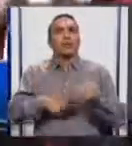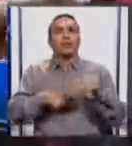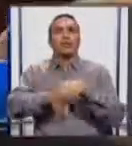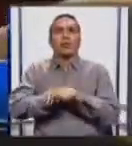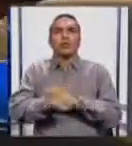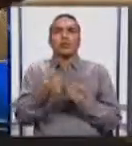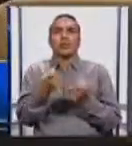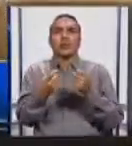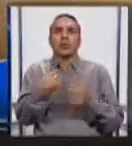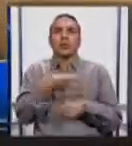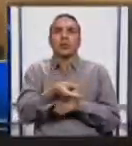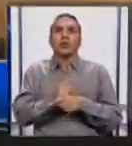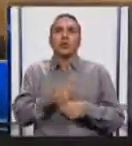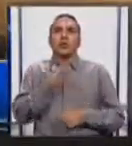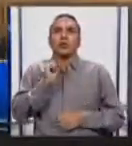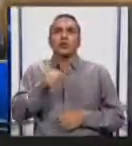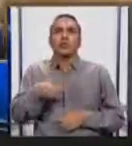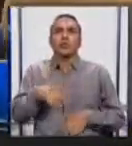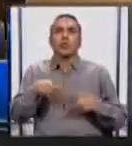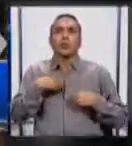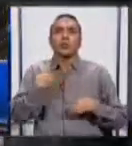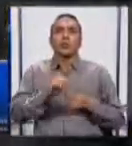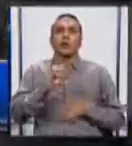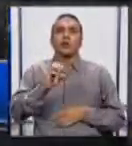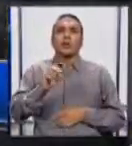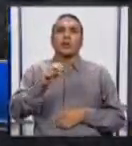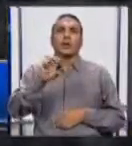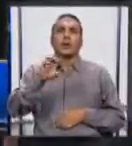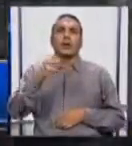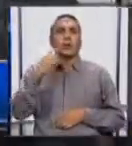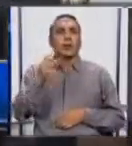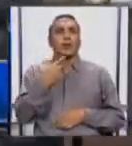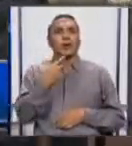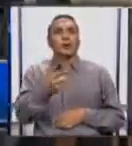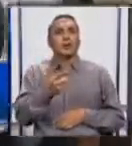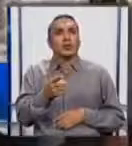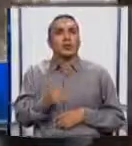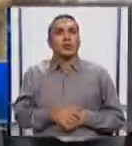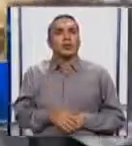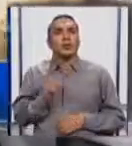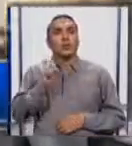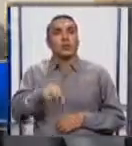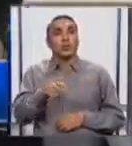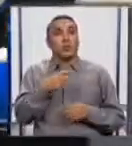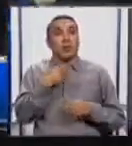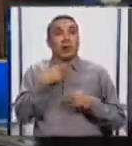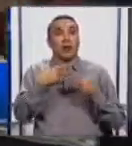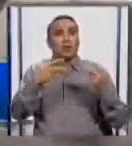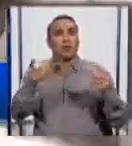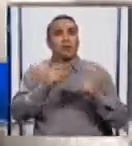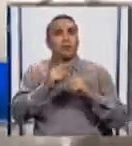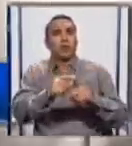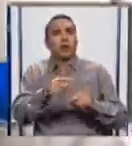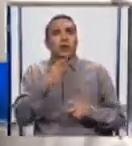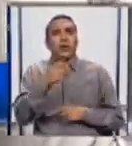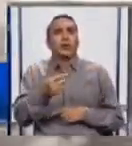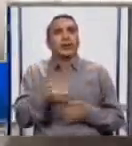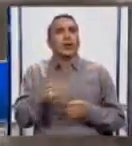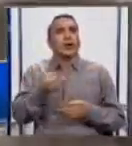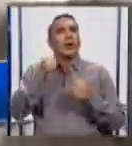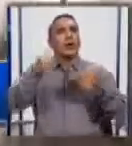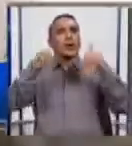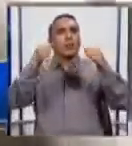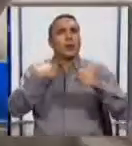selección. La denuncia fue presentada al Consejo Nacional Electoral, pues consideran que ese episodio fue utilizado en la época de